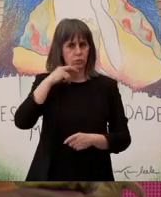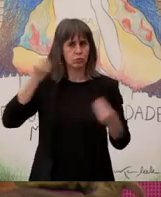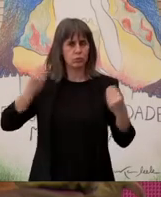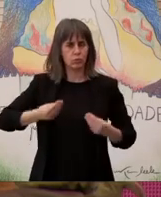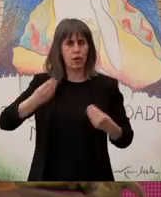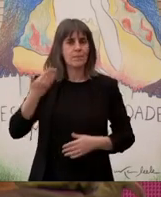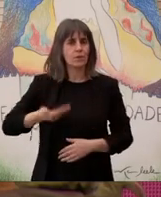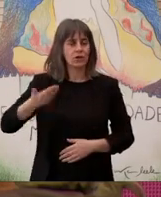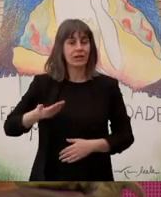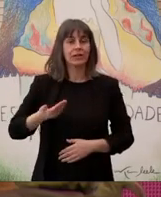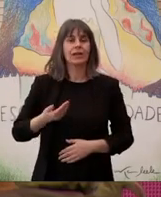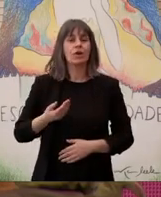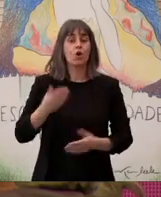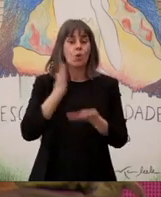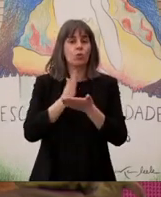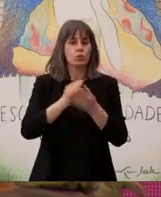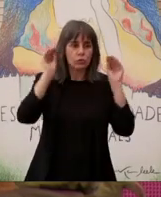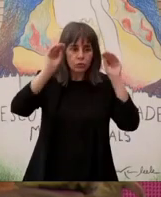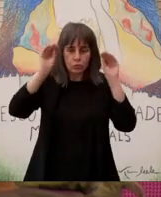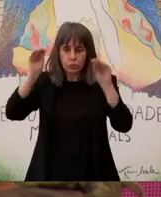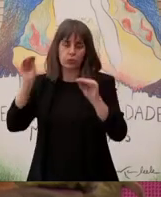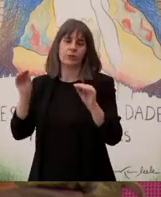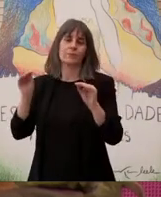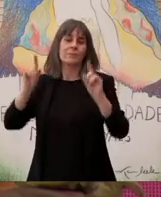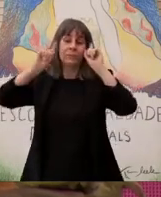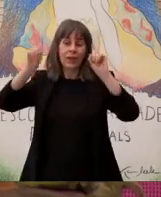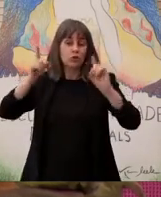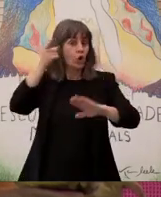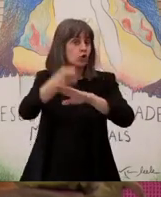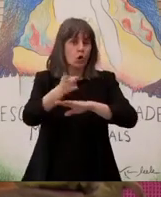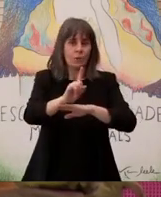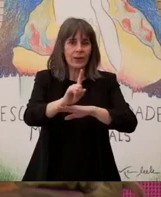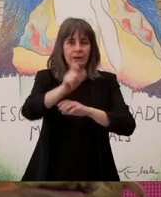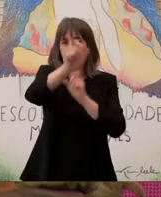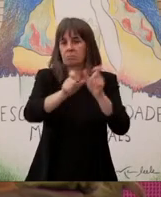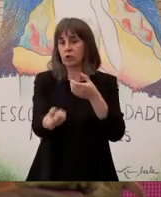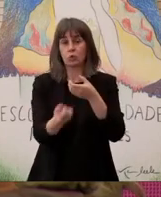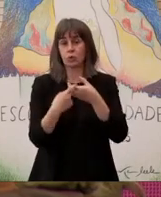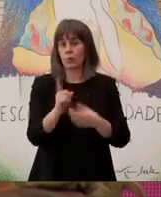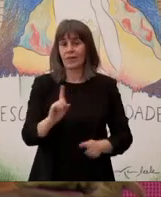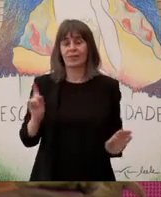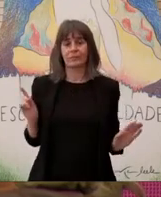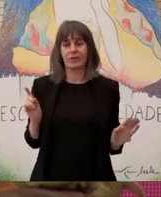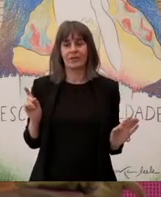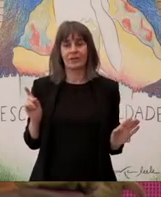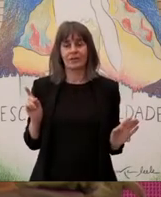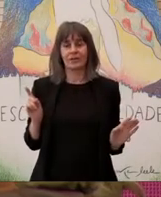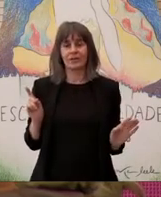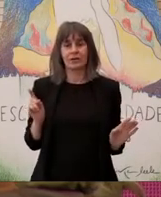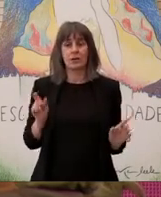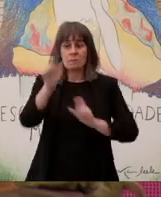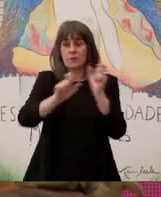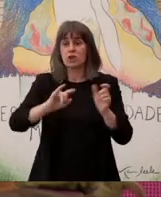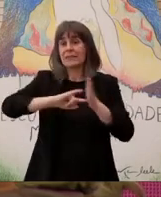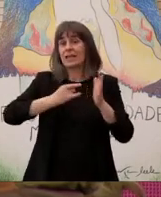pero como no es esa obligatoria nombai ni Cristo en un pan o sea el técnico